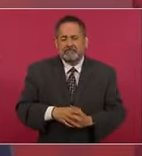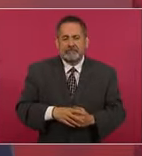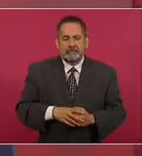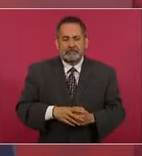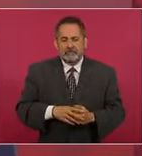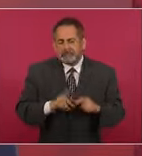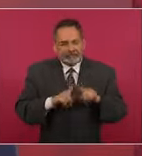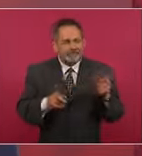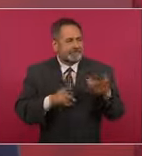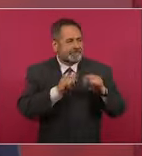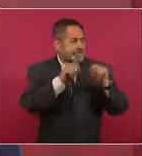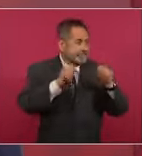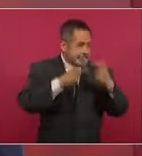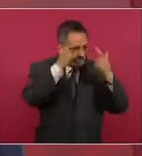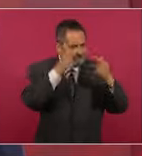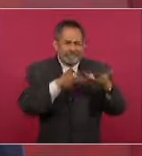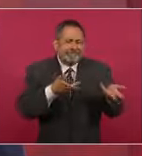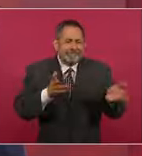eso